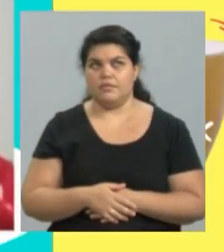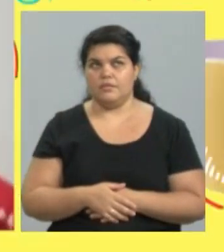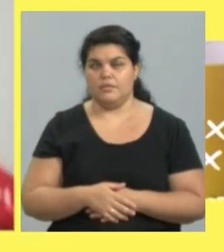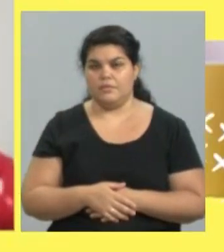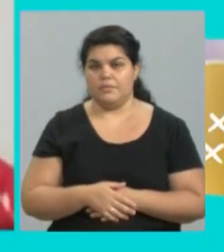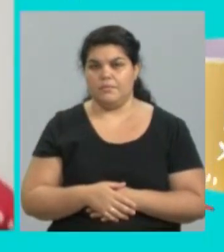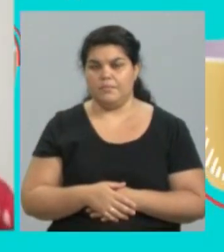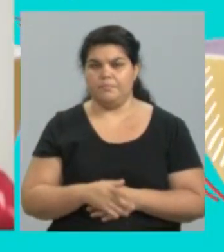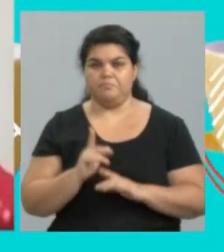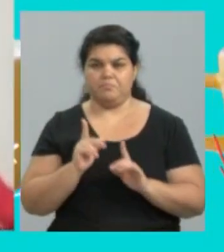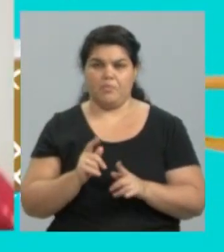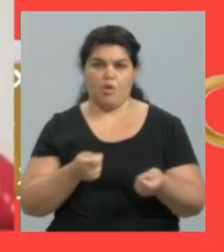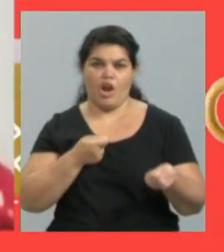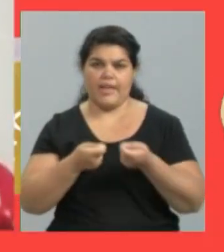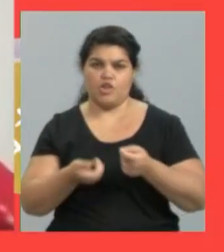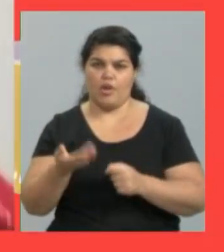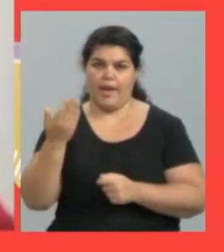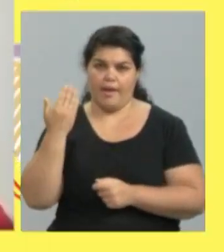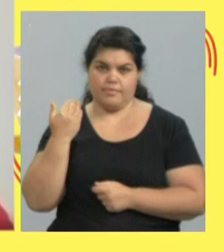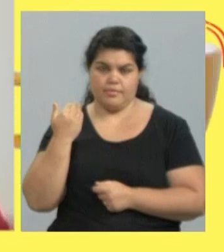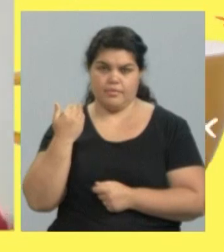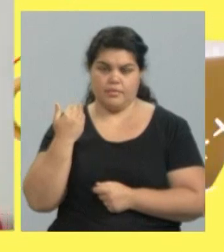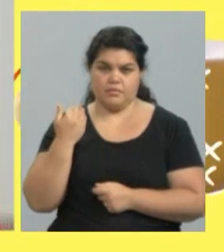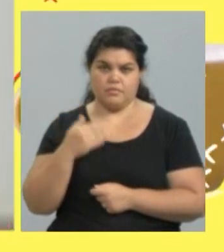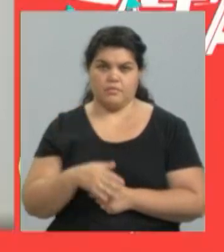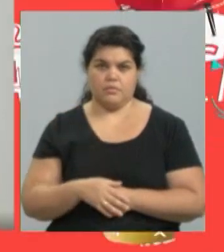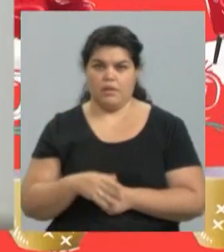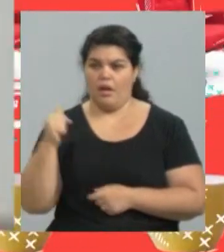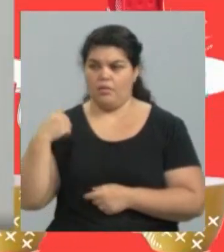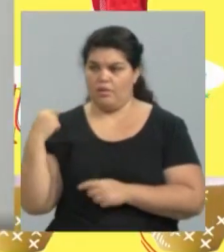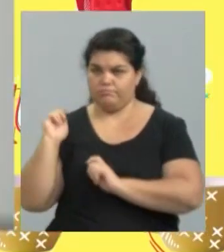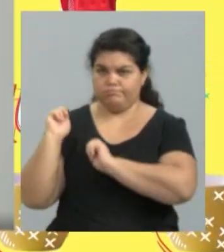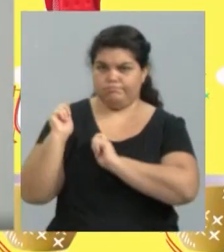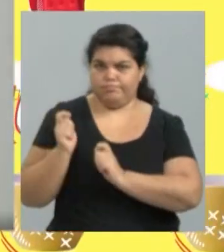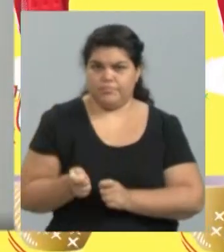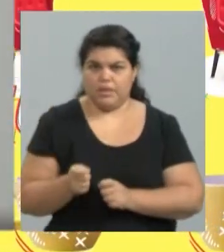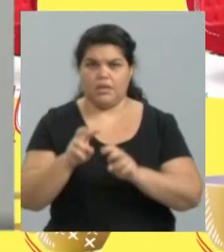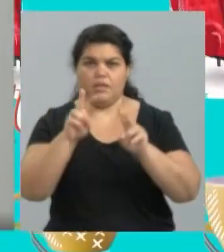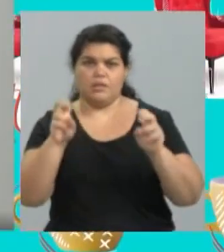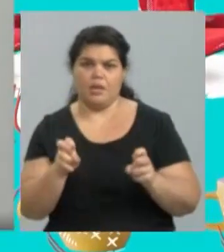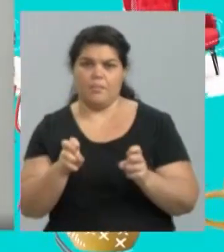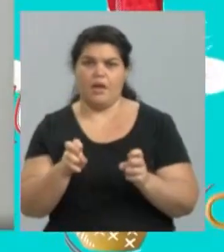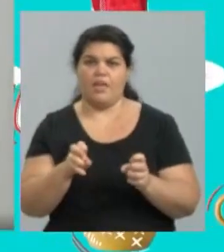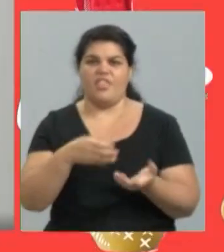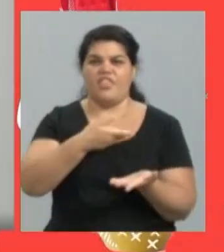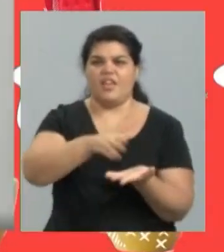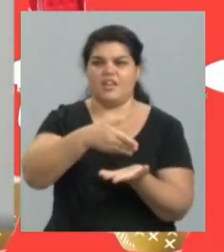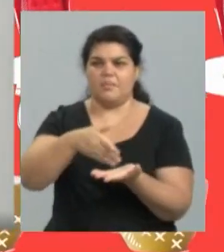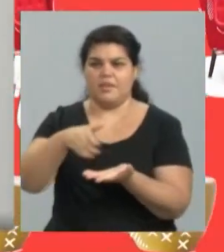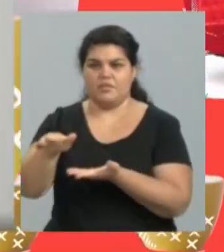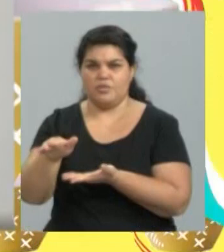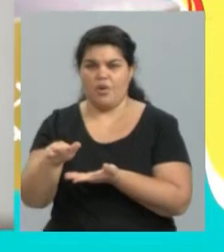gestión de Karina, ¿no? Fue por una cuestión que tenía que ver con la discriminación por el COVID, ¿no?